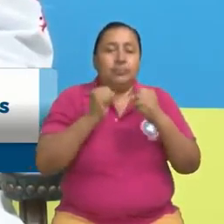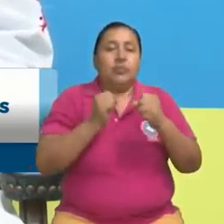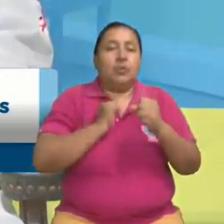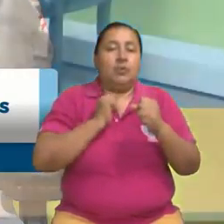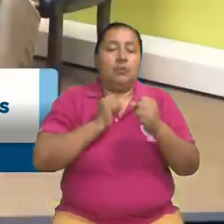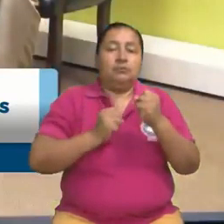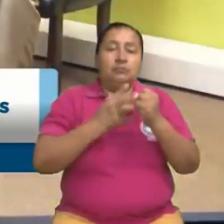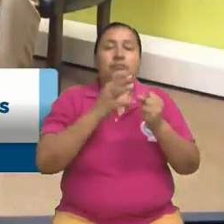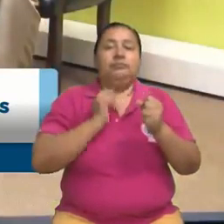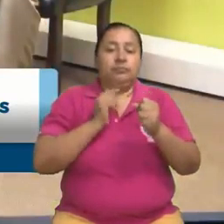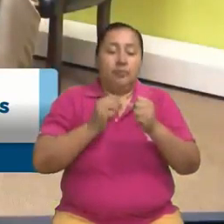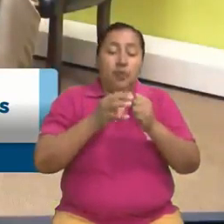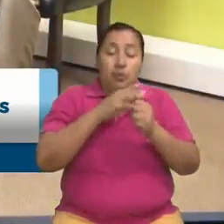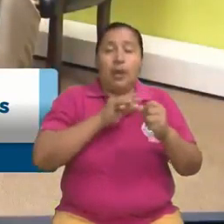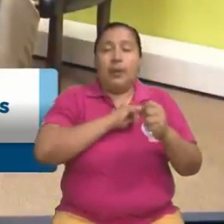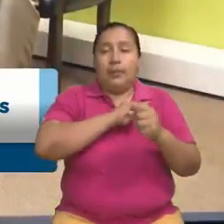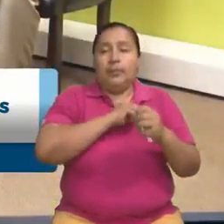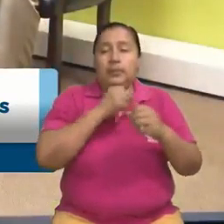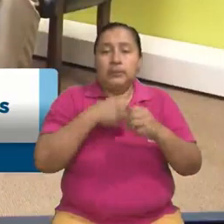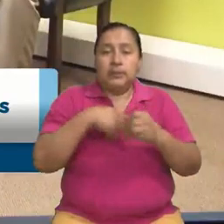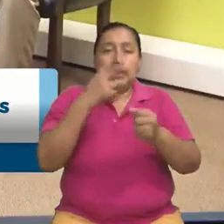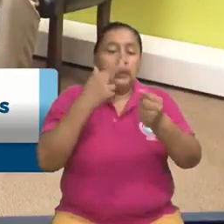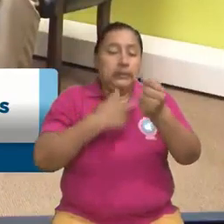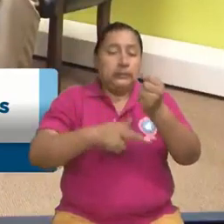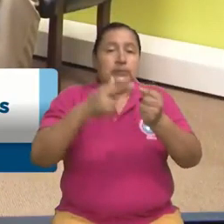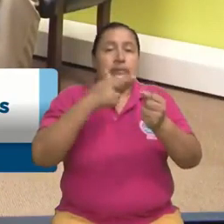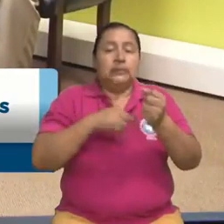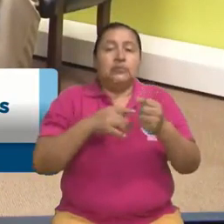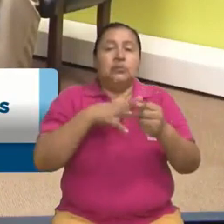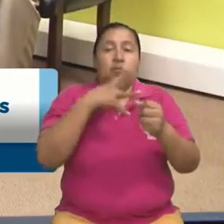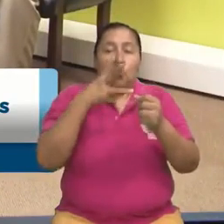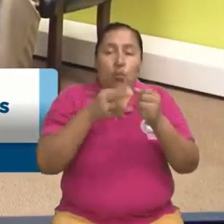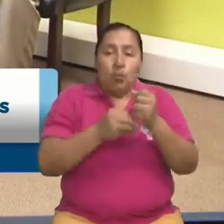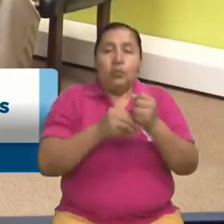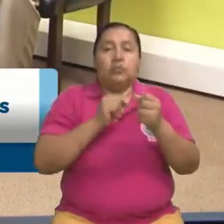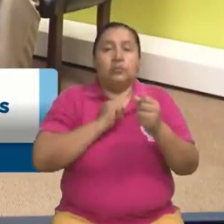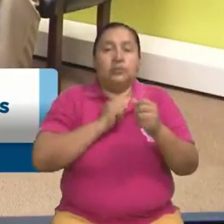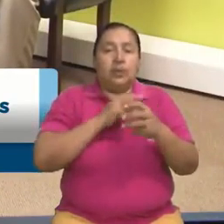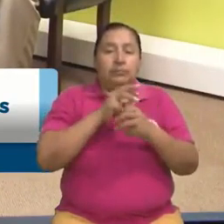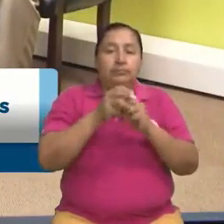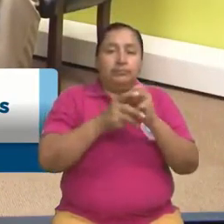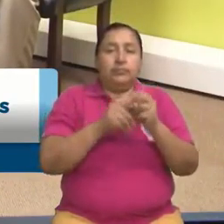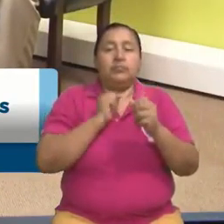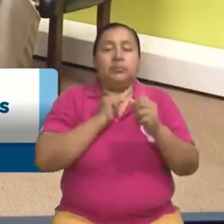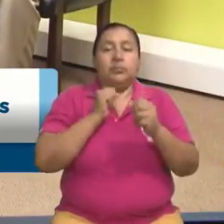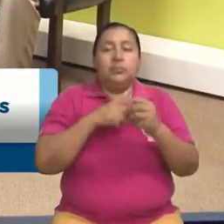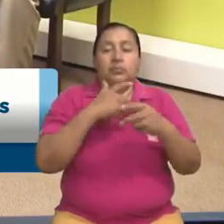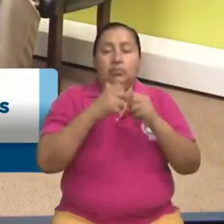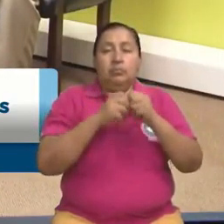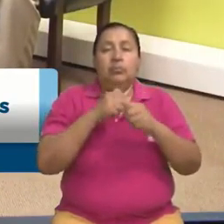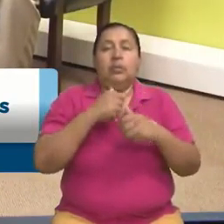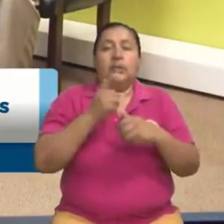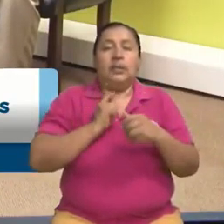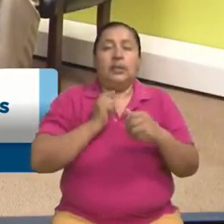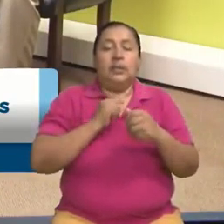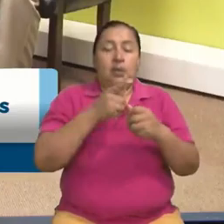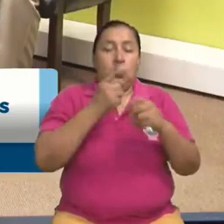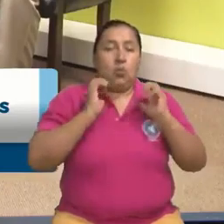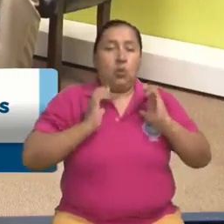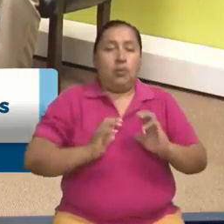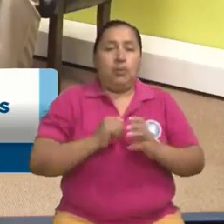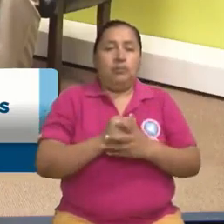el lado izquierdo y la sangre, que en este caso es la sangre que va sin oxígeno, se nos mezcla con la sangre que va oxigenada, que es la que pasa al cuerpo. ¿Y